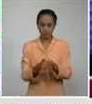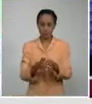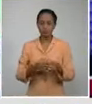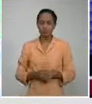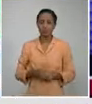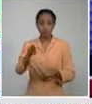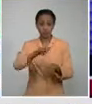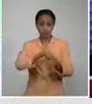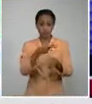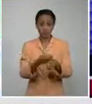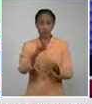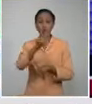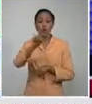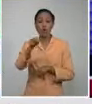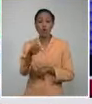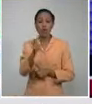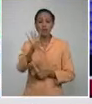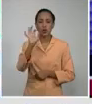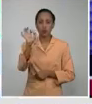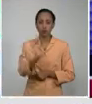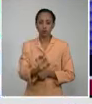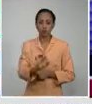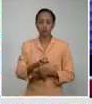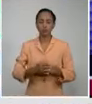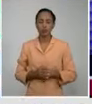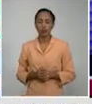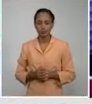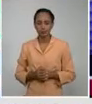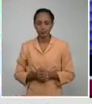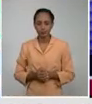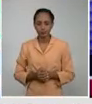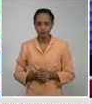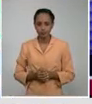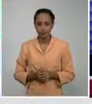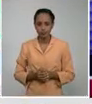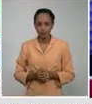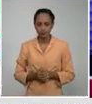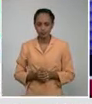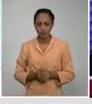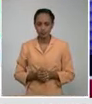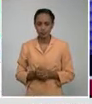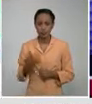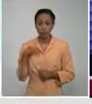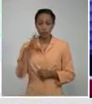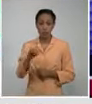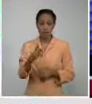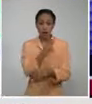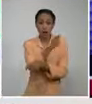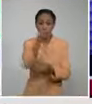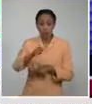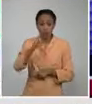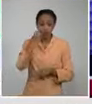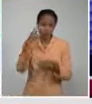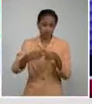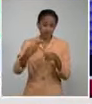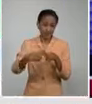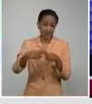un 2,5%. Yo les decía que el profesor Somarriba nos decía